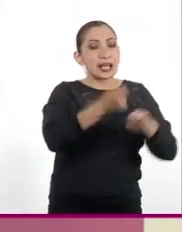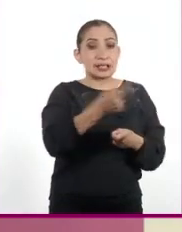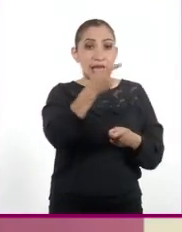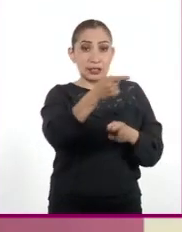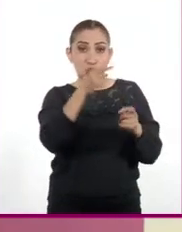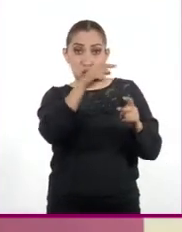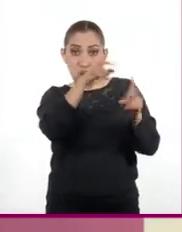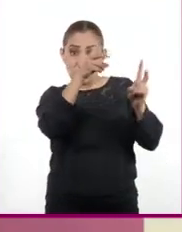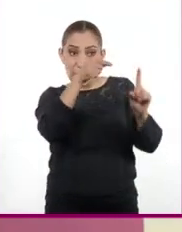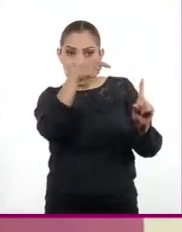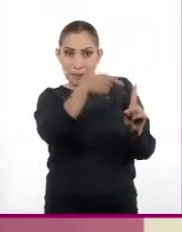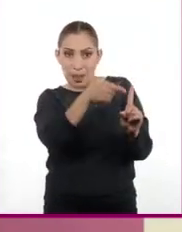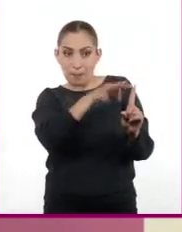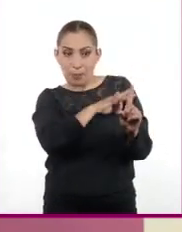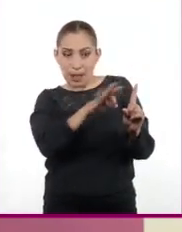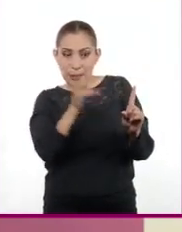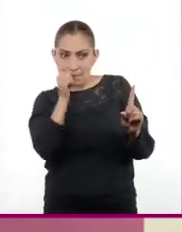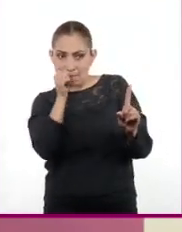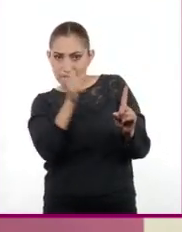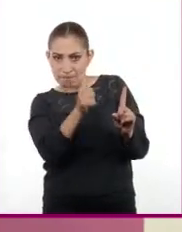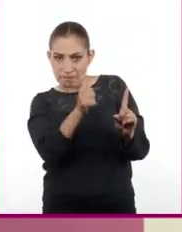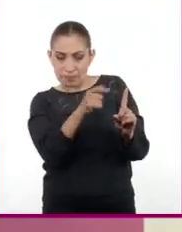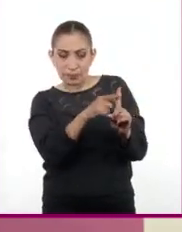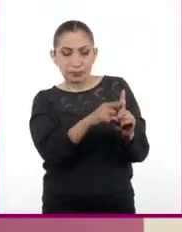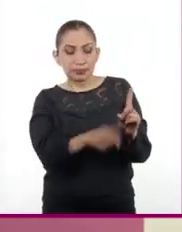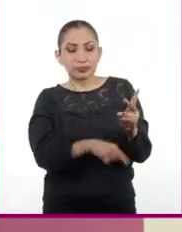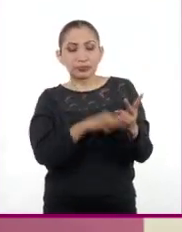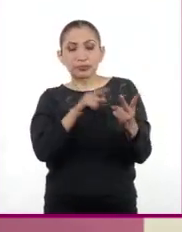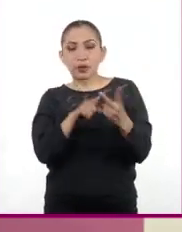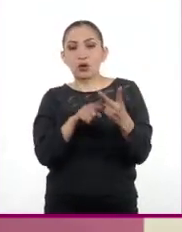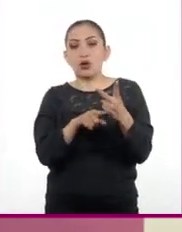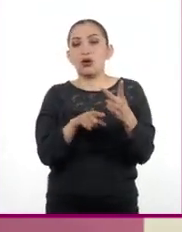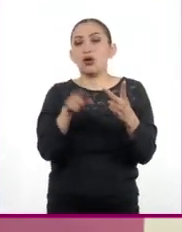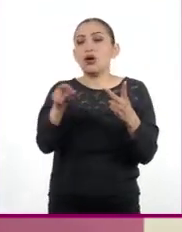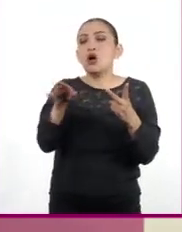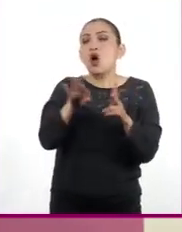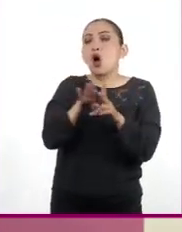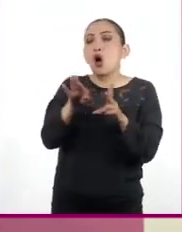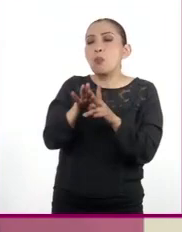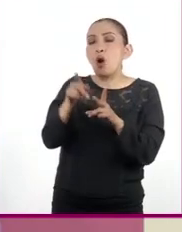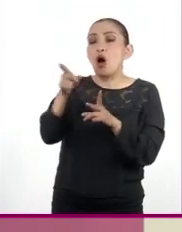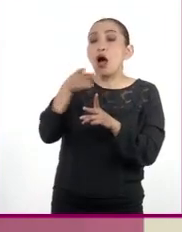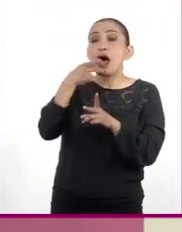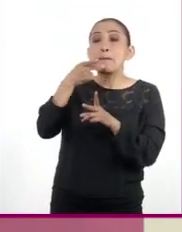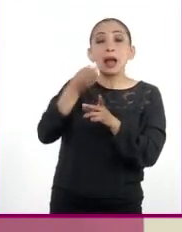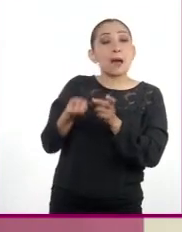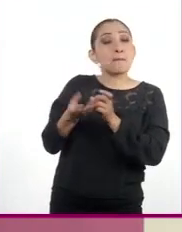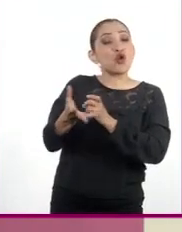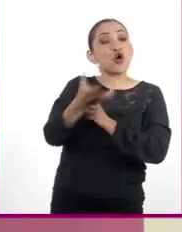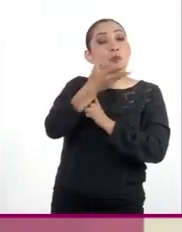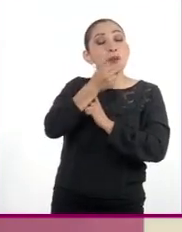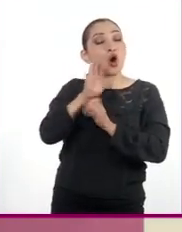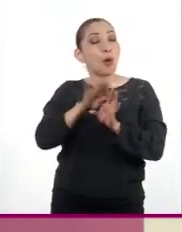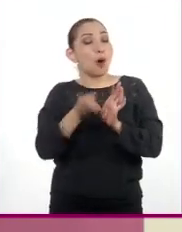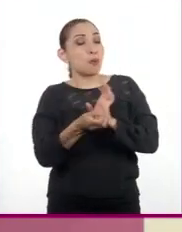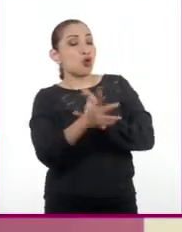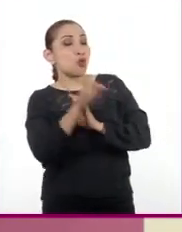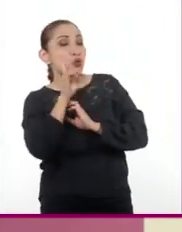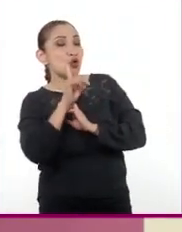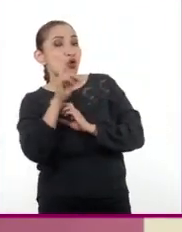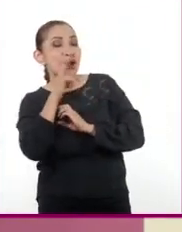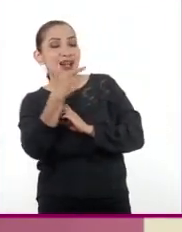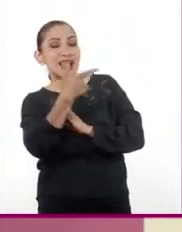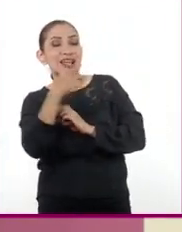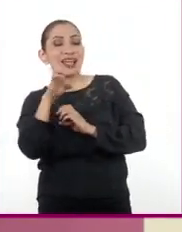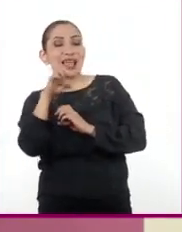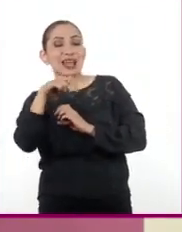un aspecto sobre lo cual hay que poner especial atención. Cómo se alude a los hombres, a las mujeres, esta cuestión del